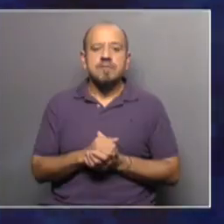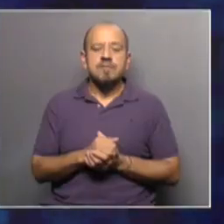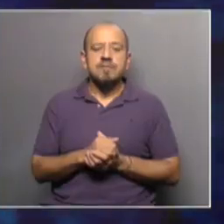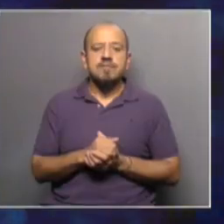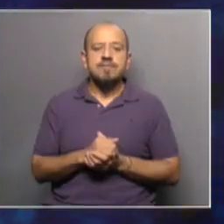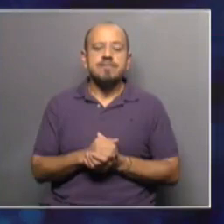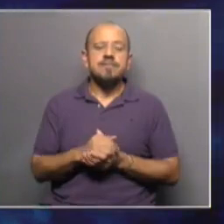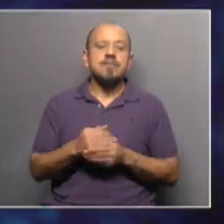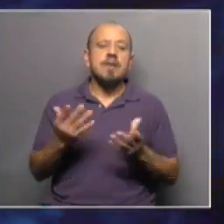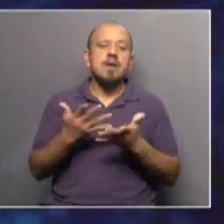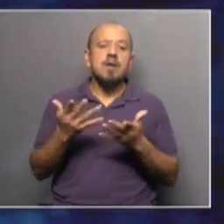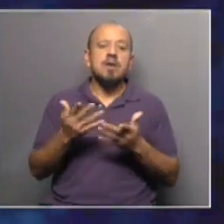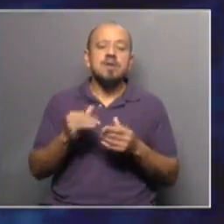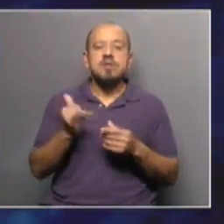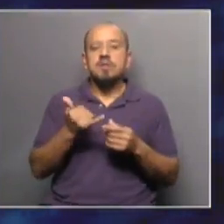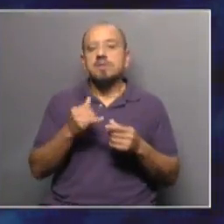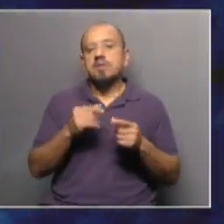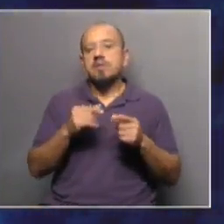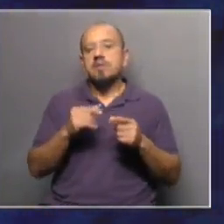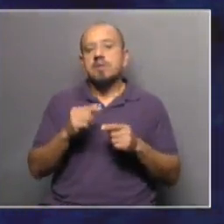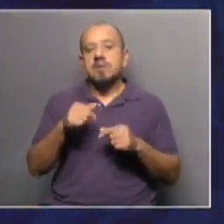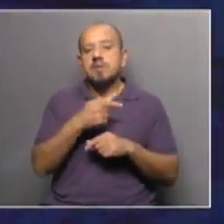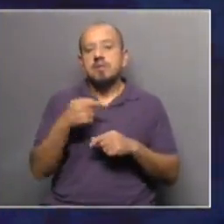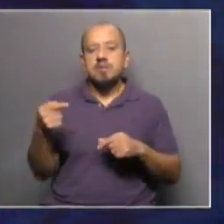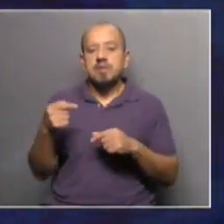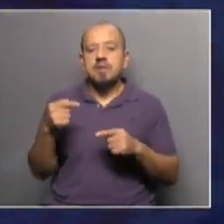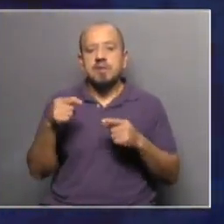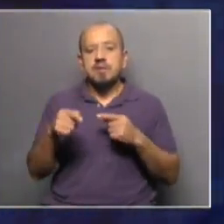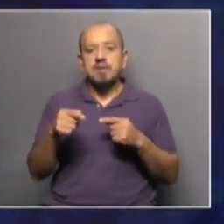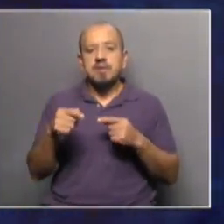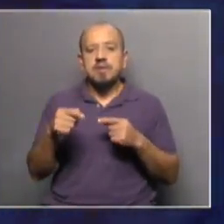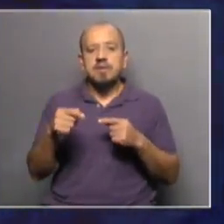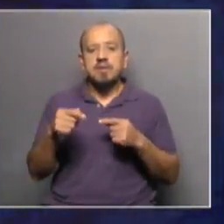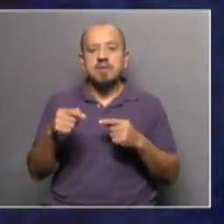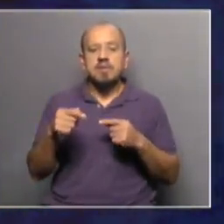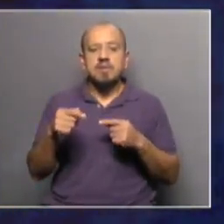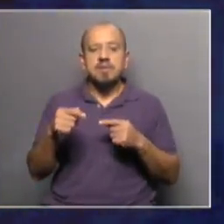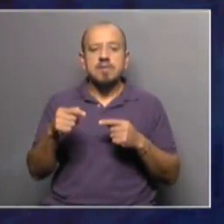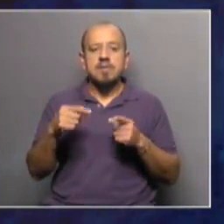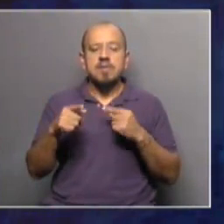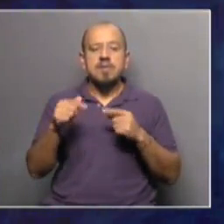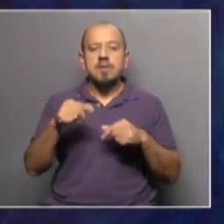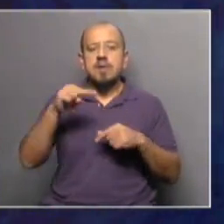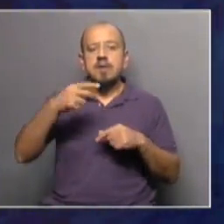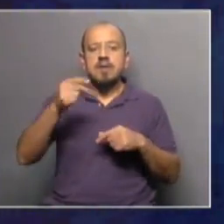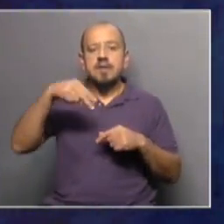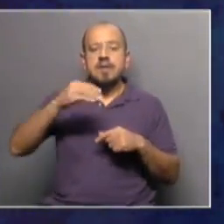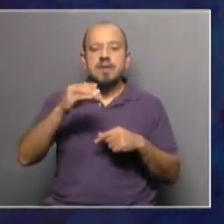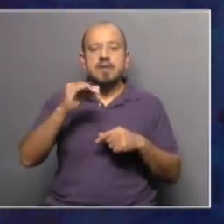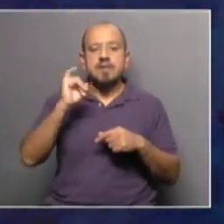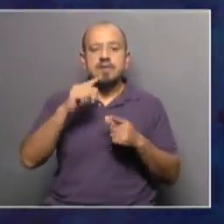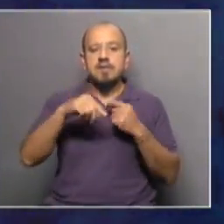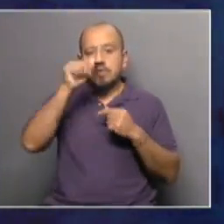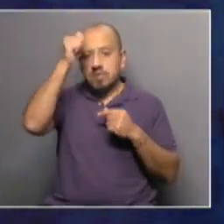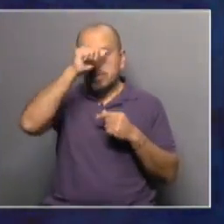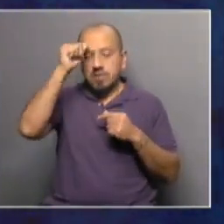Bueno, nos estamos yendo. Seguimos en esta semana homenajeando a Nancy Bugich, que falleció el domingo pasado,